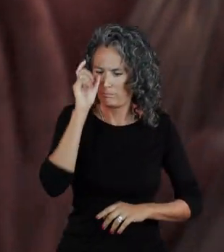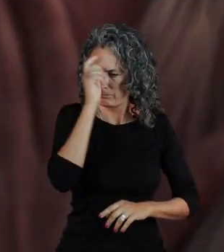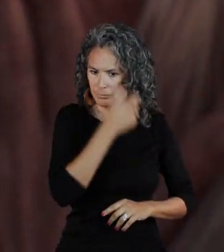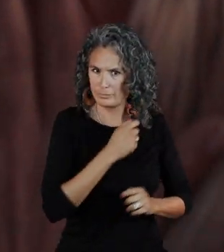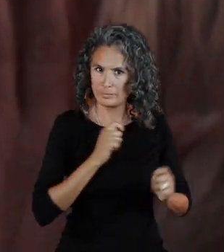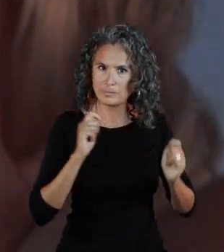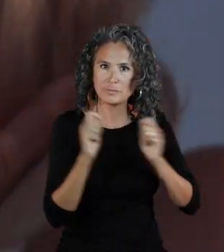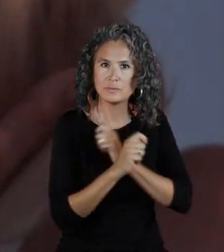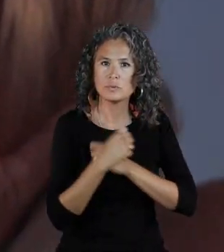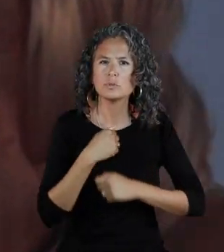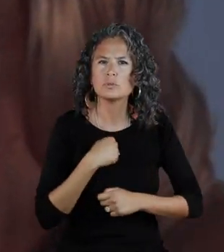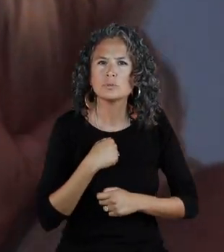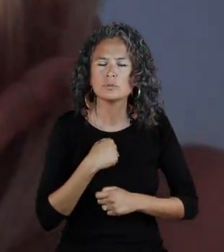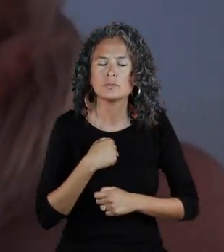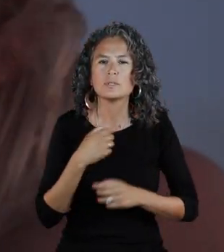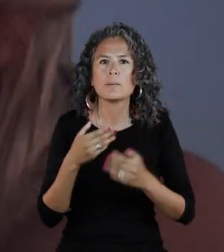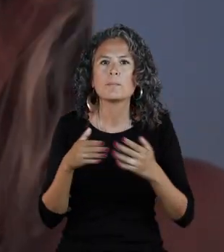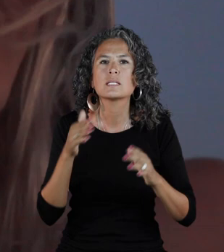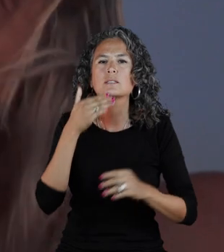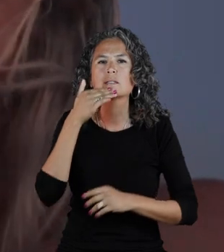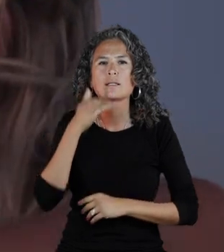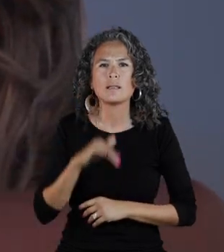Y empecé a entender